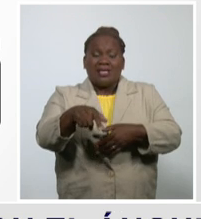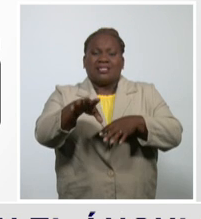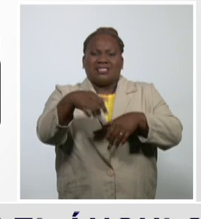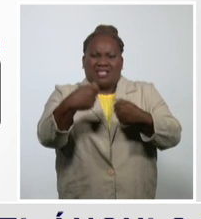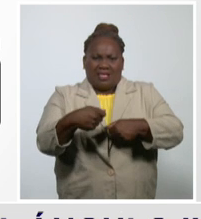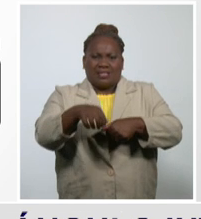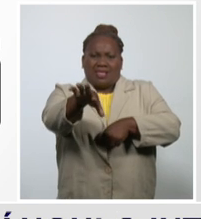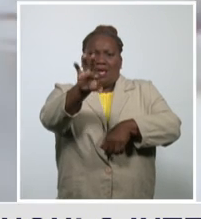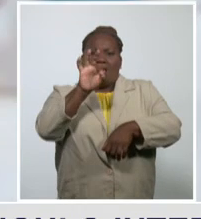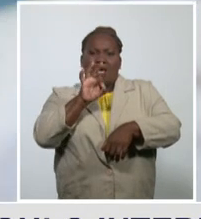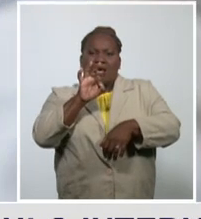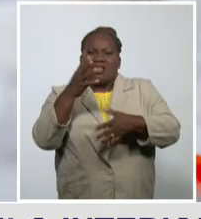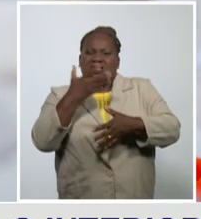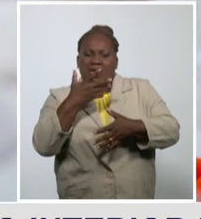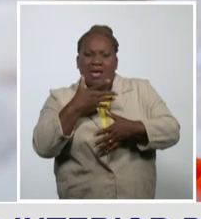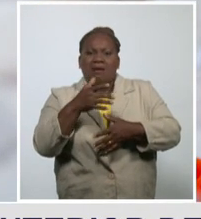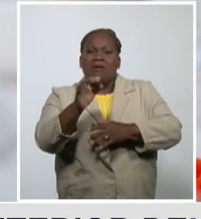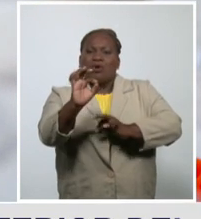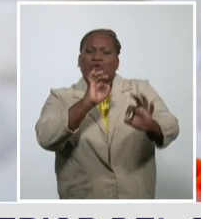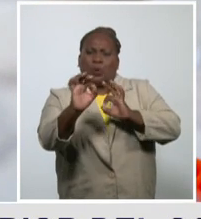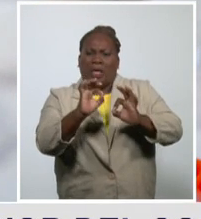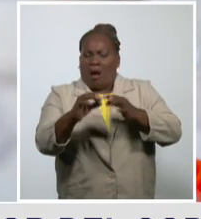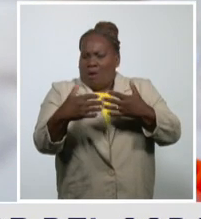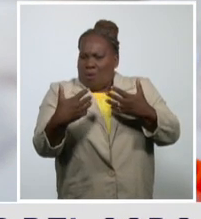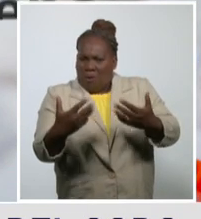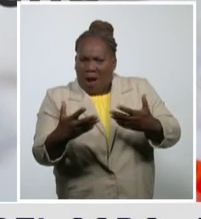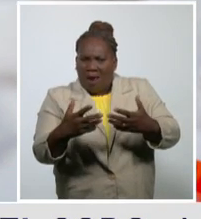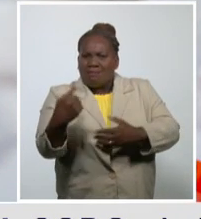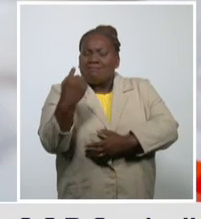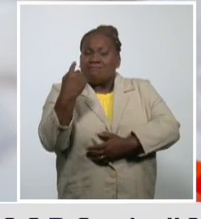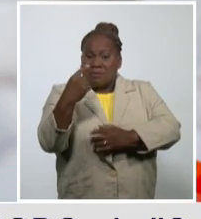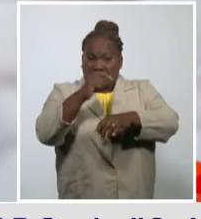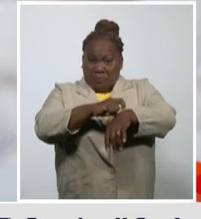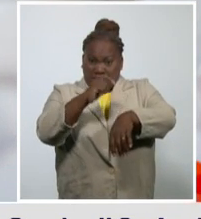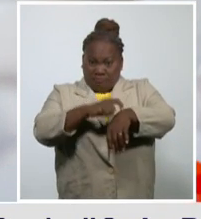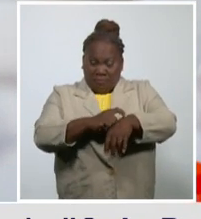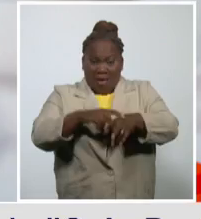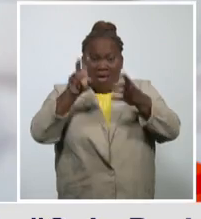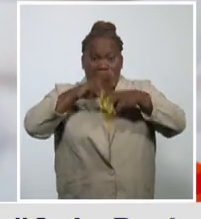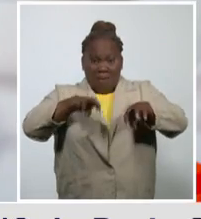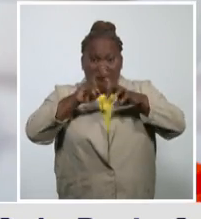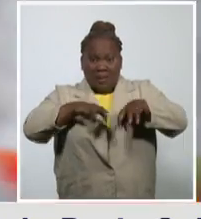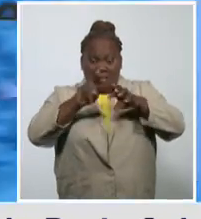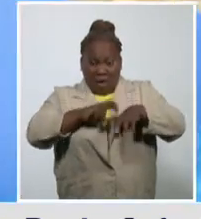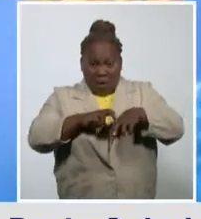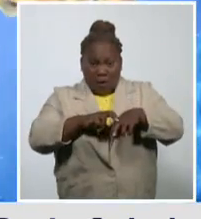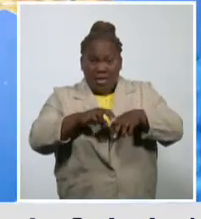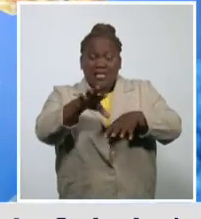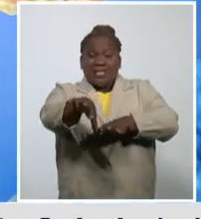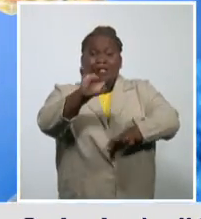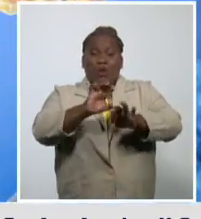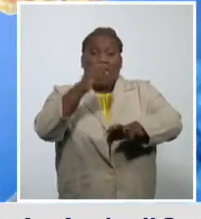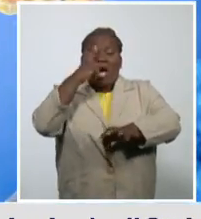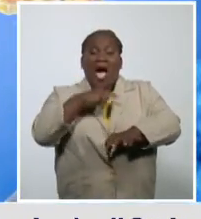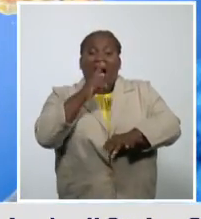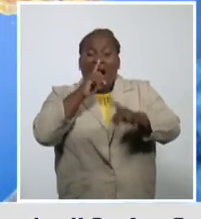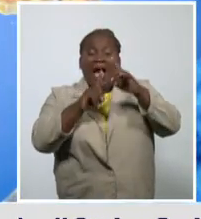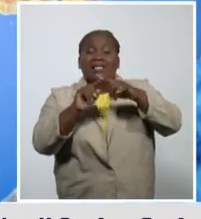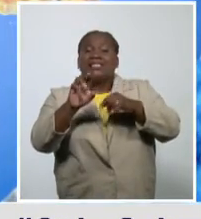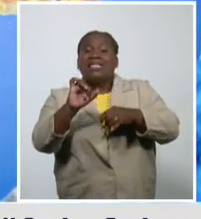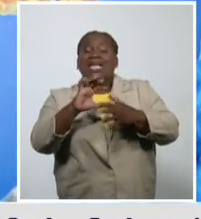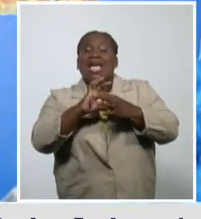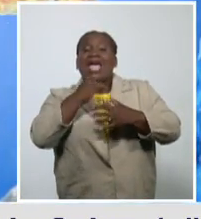su perfil de seguridad. En esos primeros momentos, los investigadores seleccionan el antígeno, o sea, la sustancia que